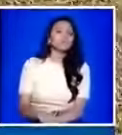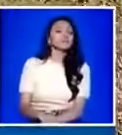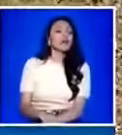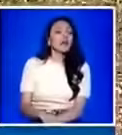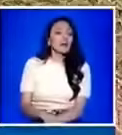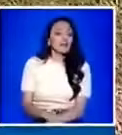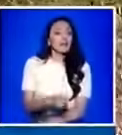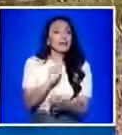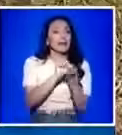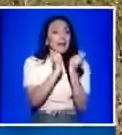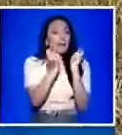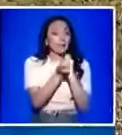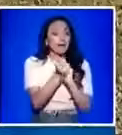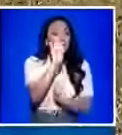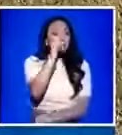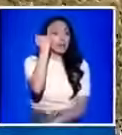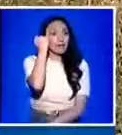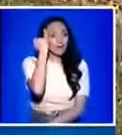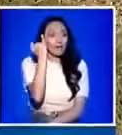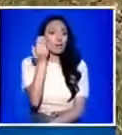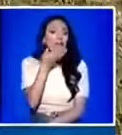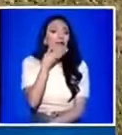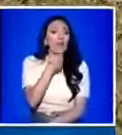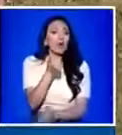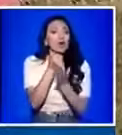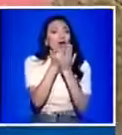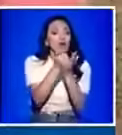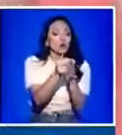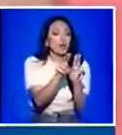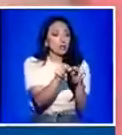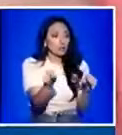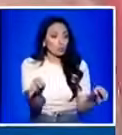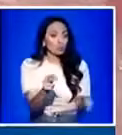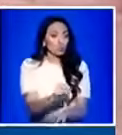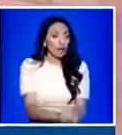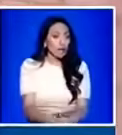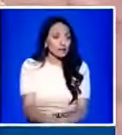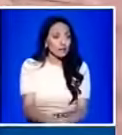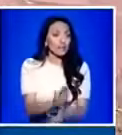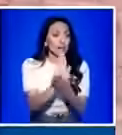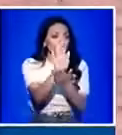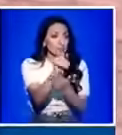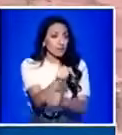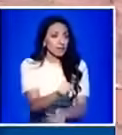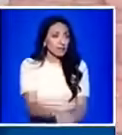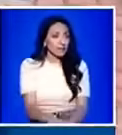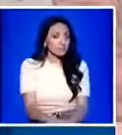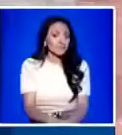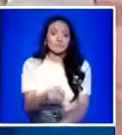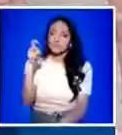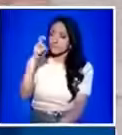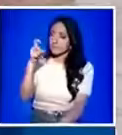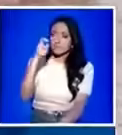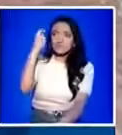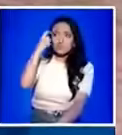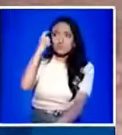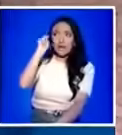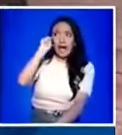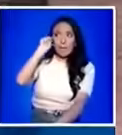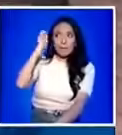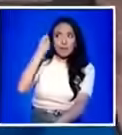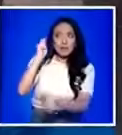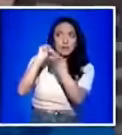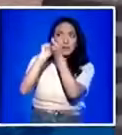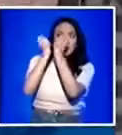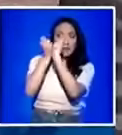parte para una mejor naturaleza, ayudar al medio ambiente y evitar esos problemas. Exactamente, sí, cada uno de nosotros tiene